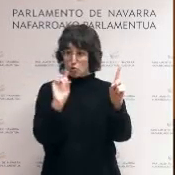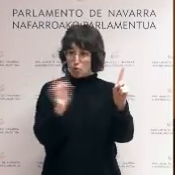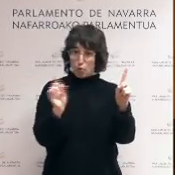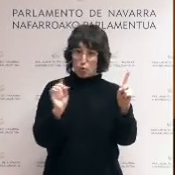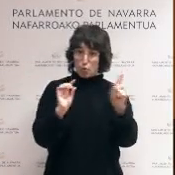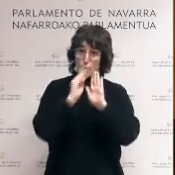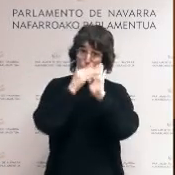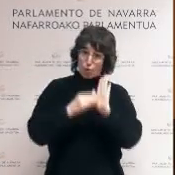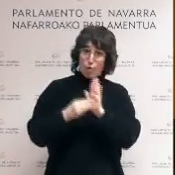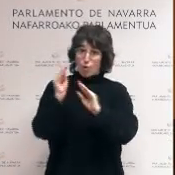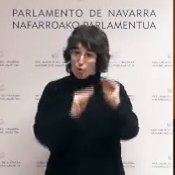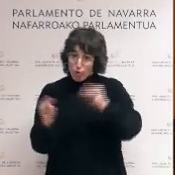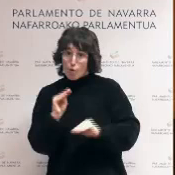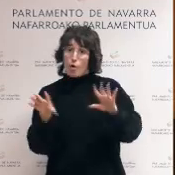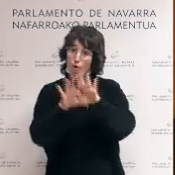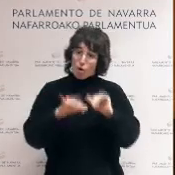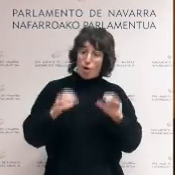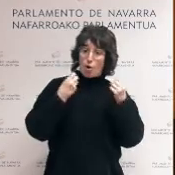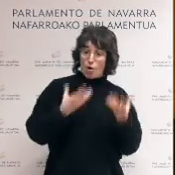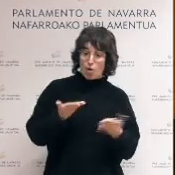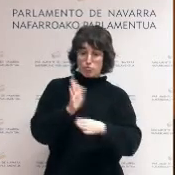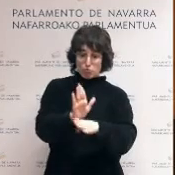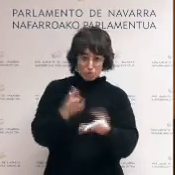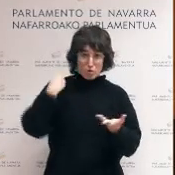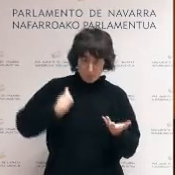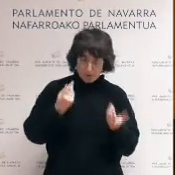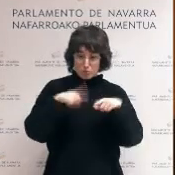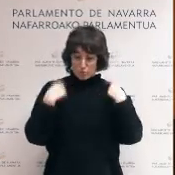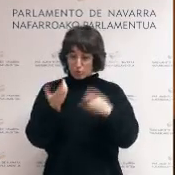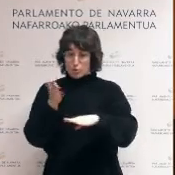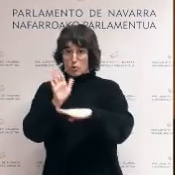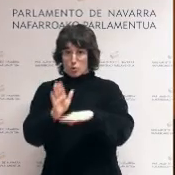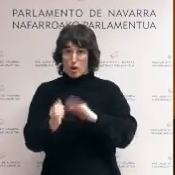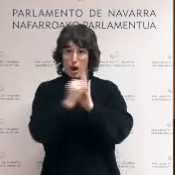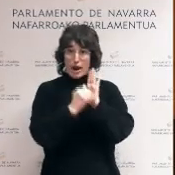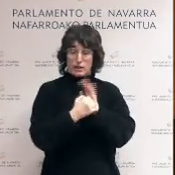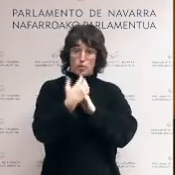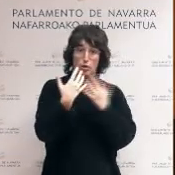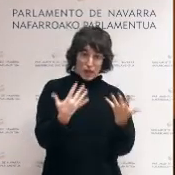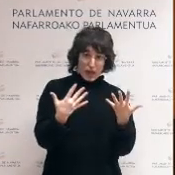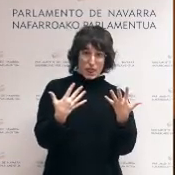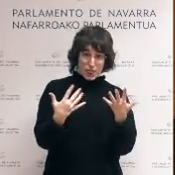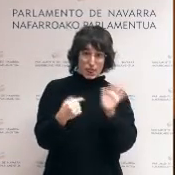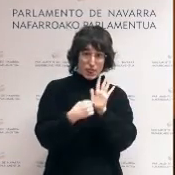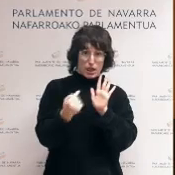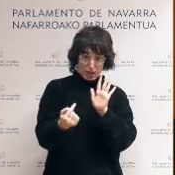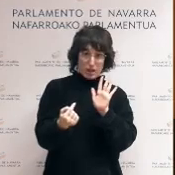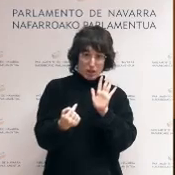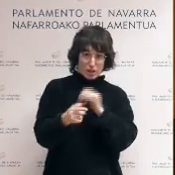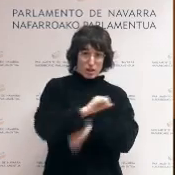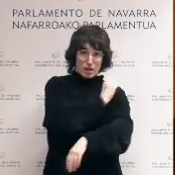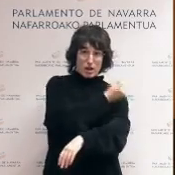como nosotros en esta proposición de ley. Armonizamos. En el artículo 10 ya prevé que el registro foral